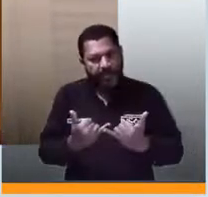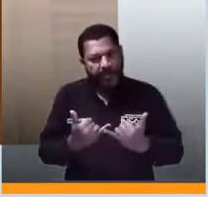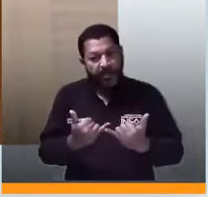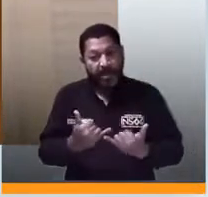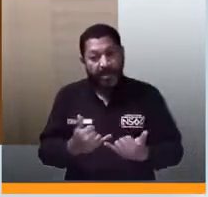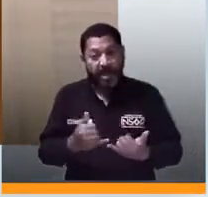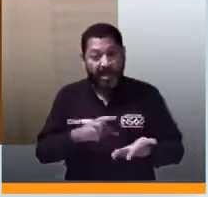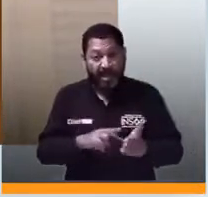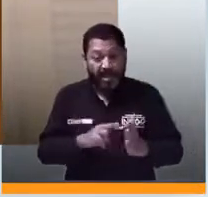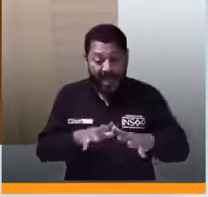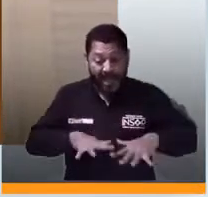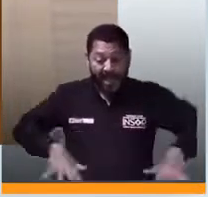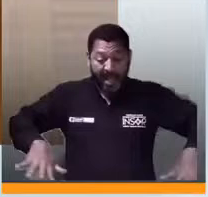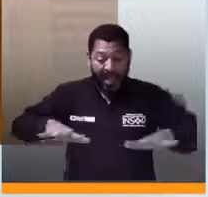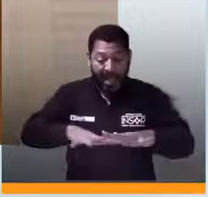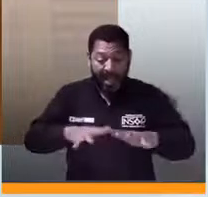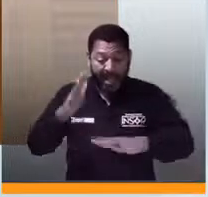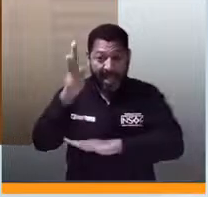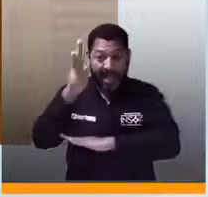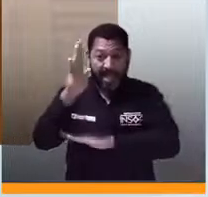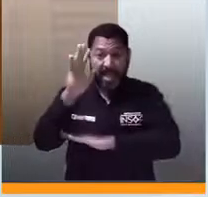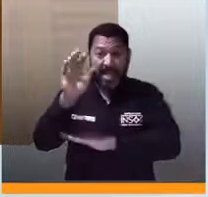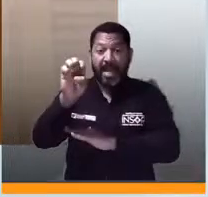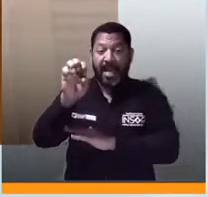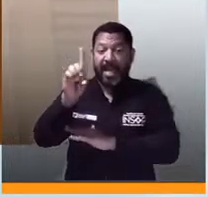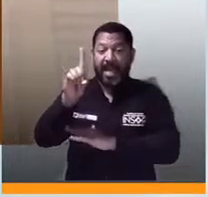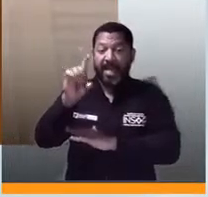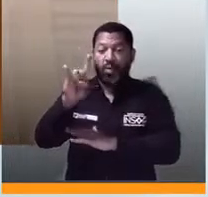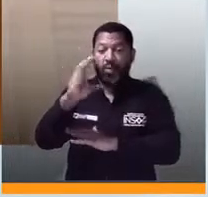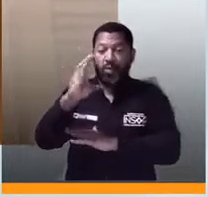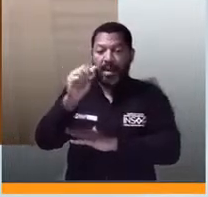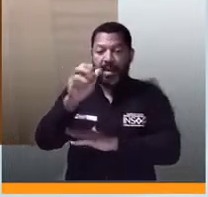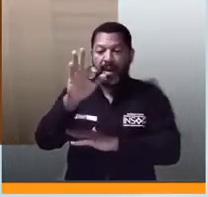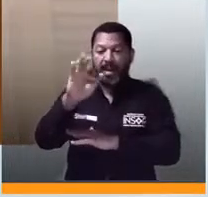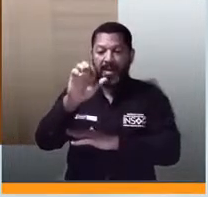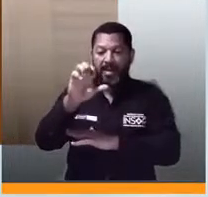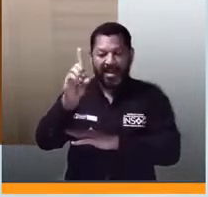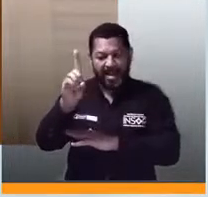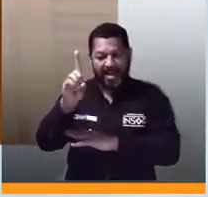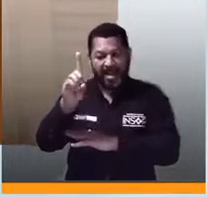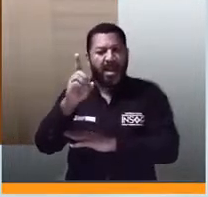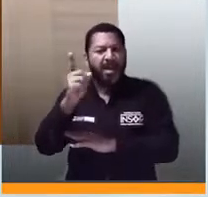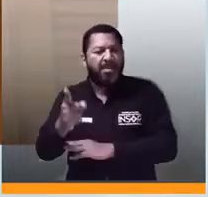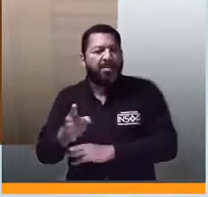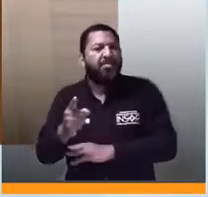de Educated, es muy importante reflexionar cuál es el papel